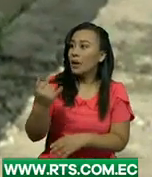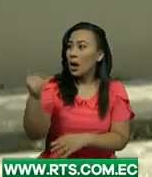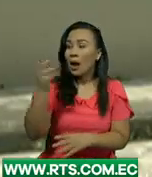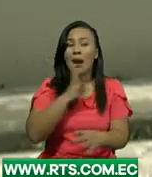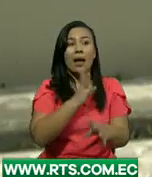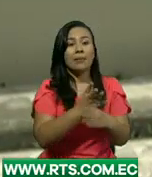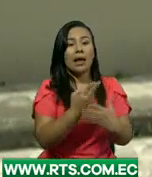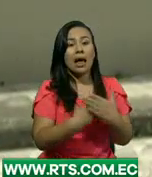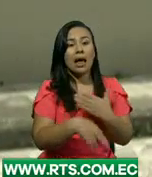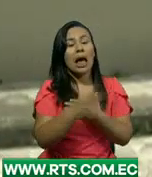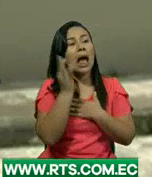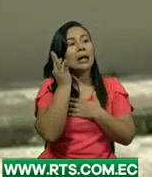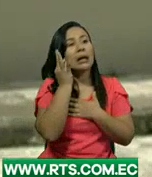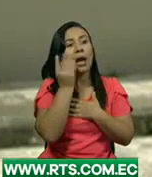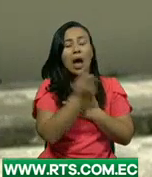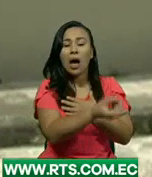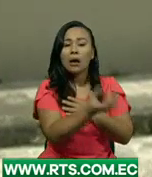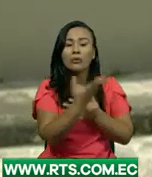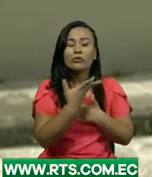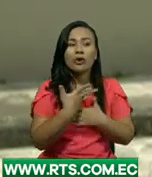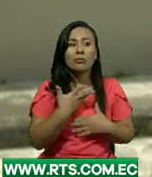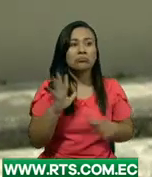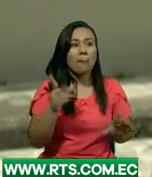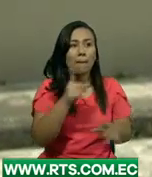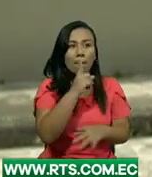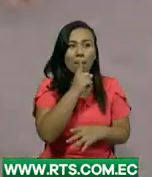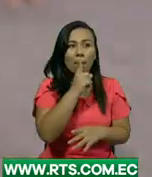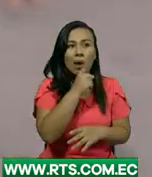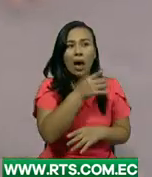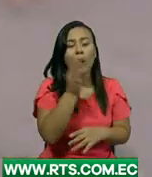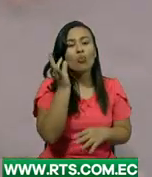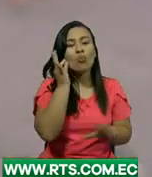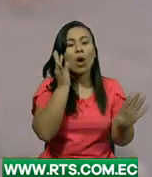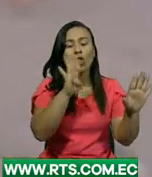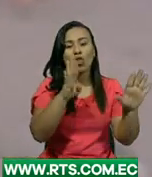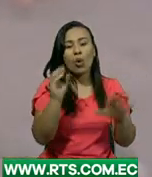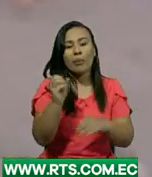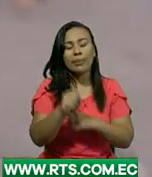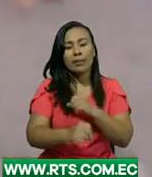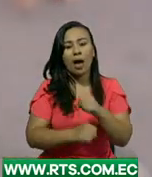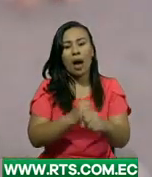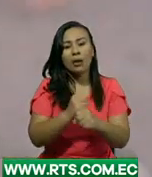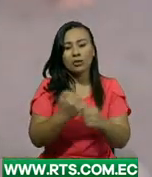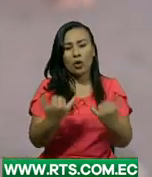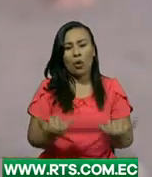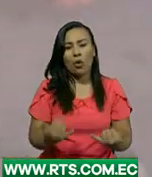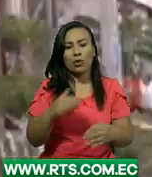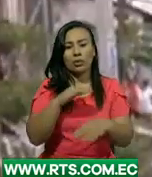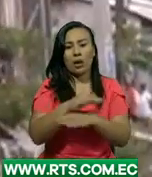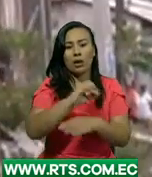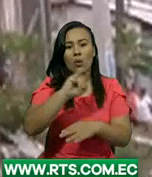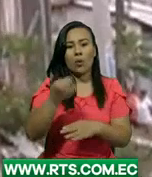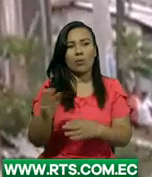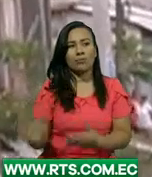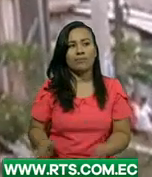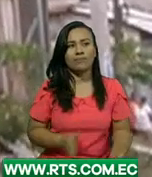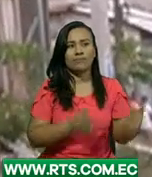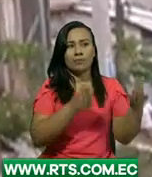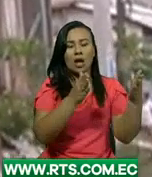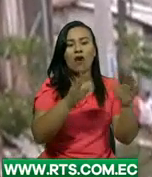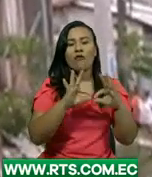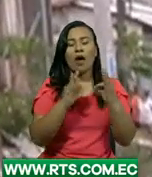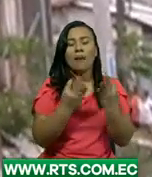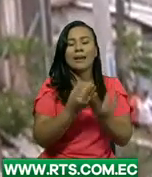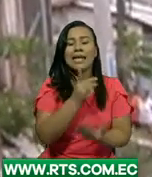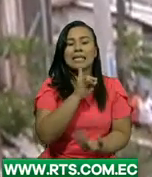parte de la hija de la fallecida, pero no fue posible. Mujer de 90 años fue sepultada la tarde de ese jueves. Su familiar desde Estados